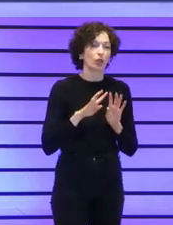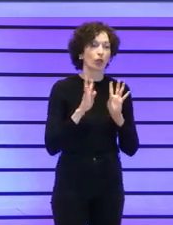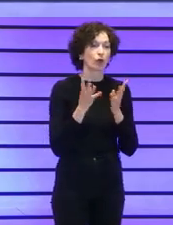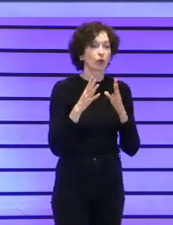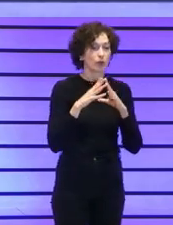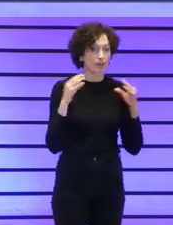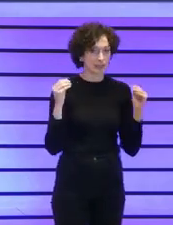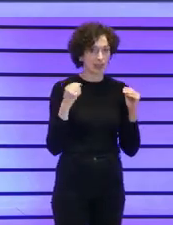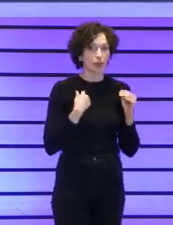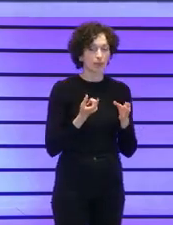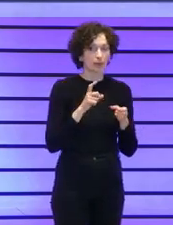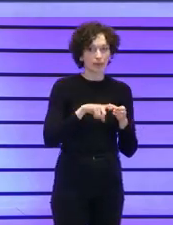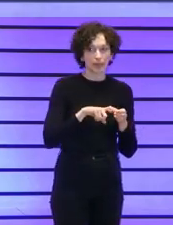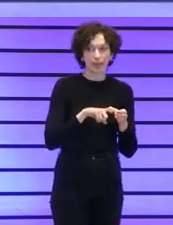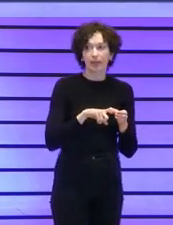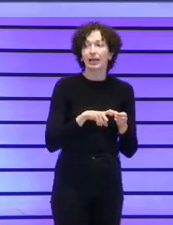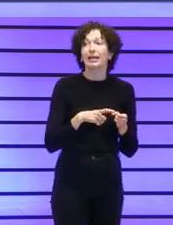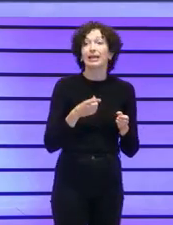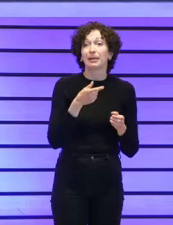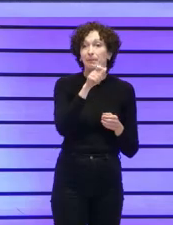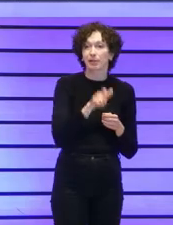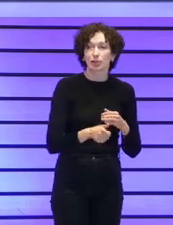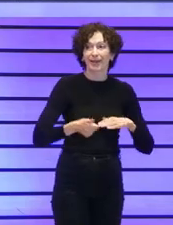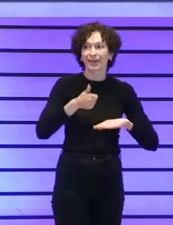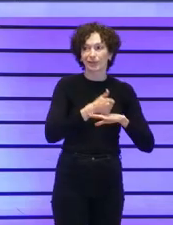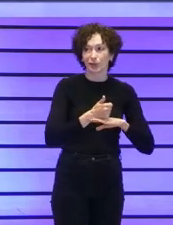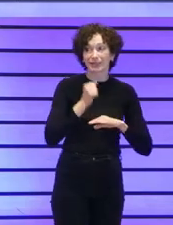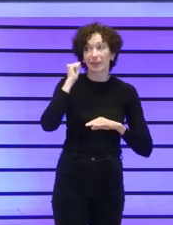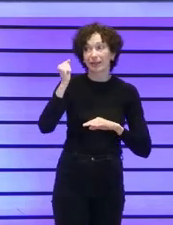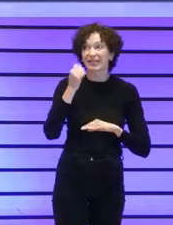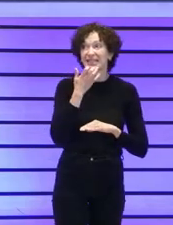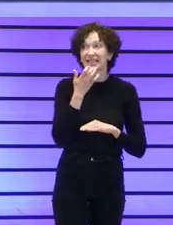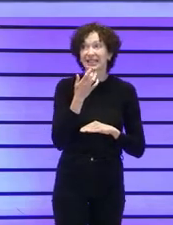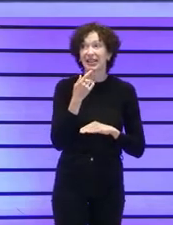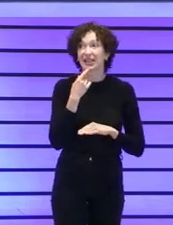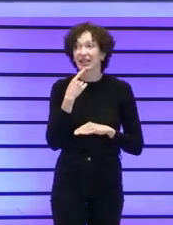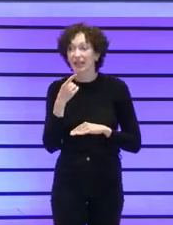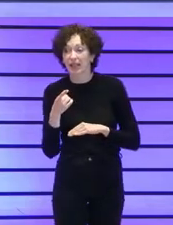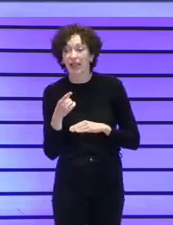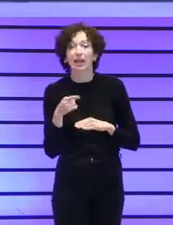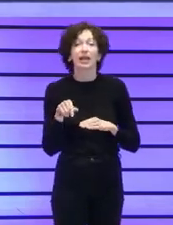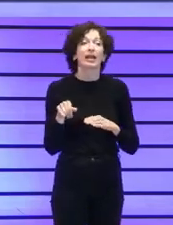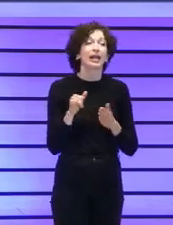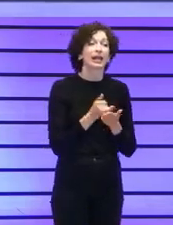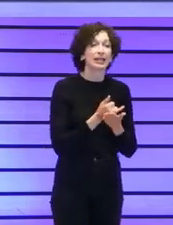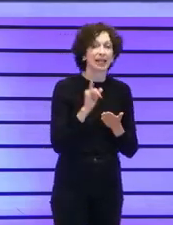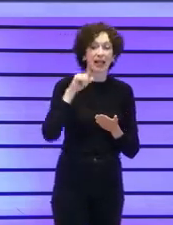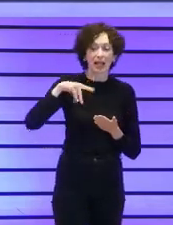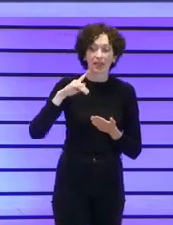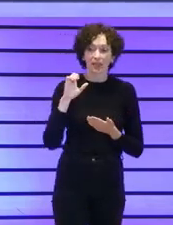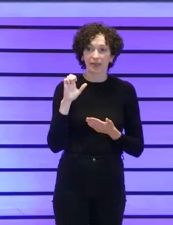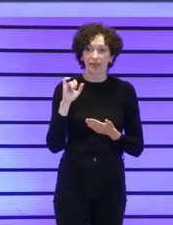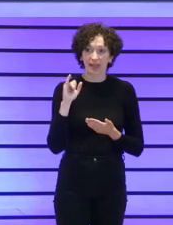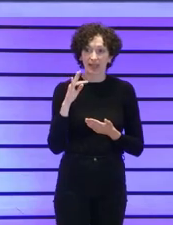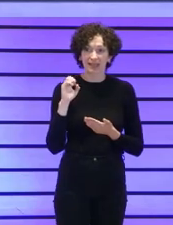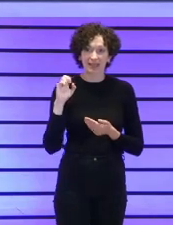mata si te oye decir Cátedra Inditex. Cátedra Inditex UDC, es decir, Universidad de La Coruña. Es